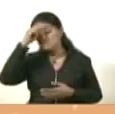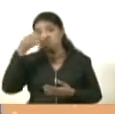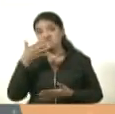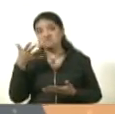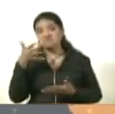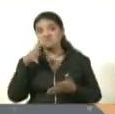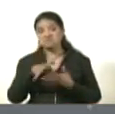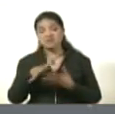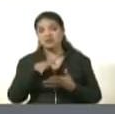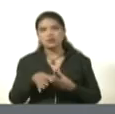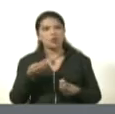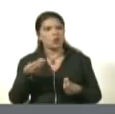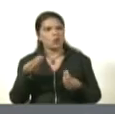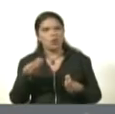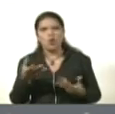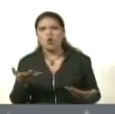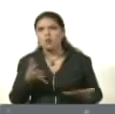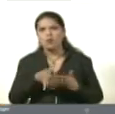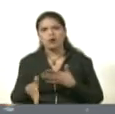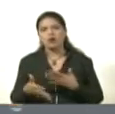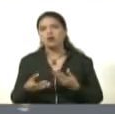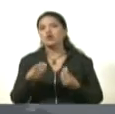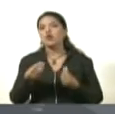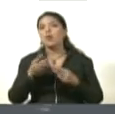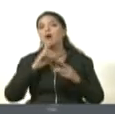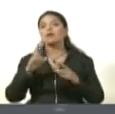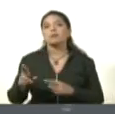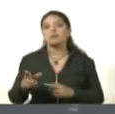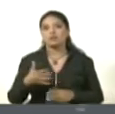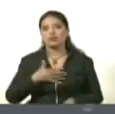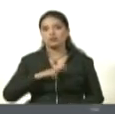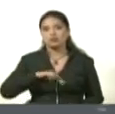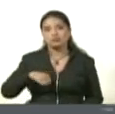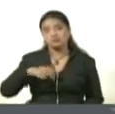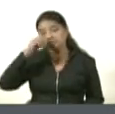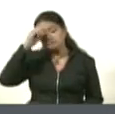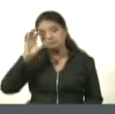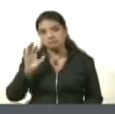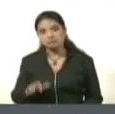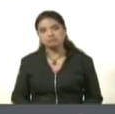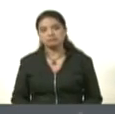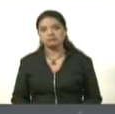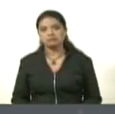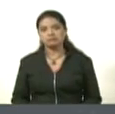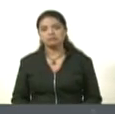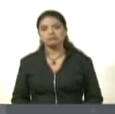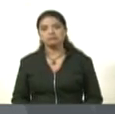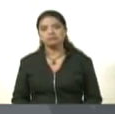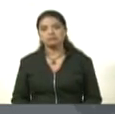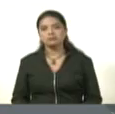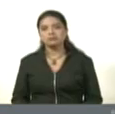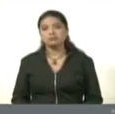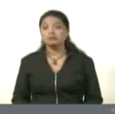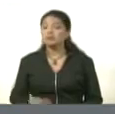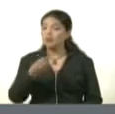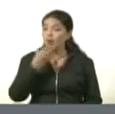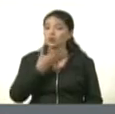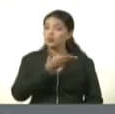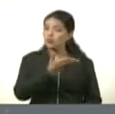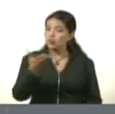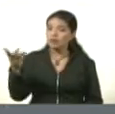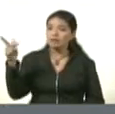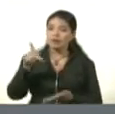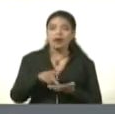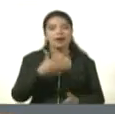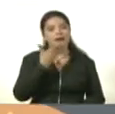va a suceder, cómo va a suceder y cómo vamos a reaccionar. Yo creo que es bueno que ustedes hayan venido el día de hoy. Gracias,